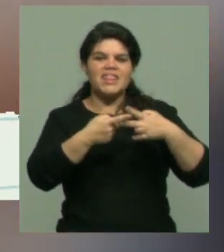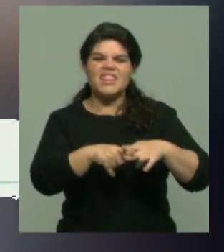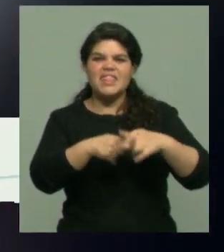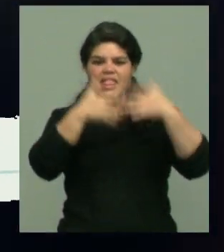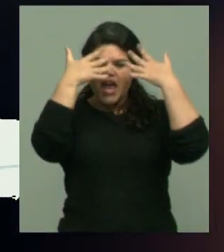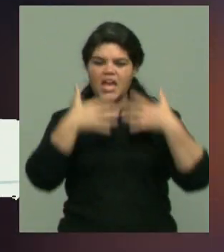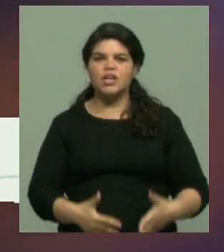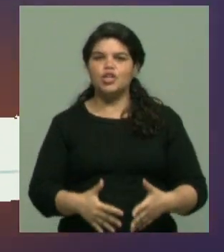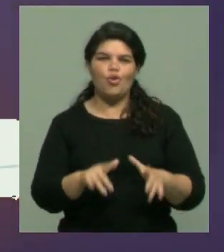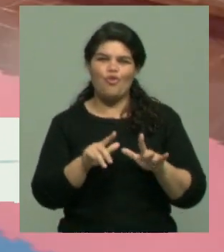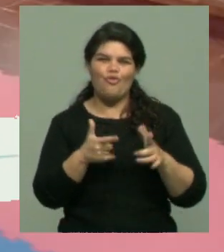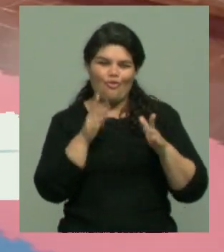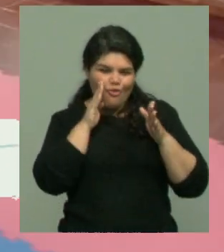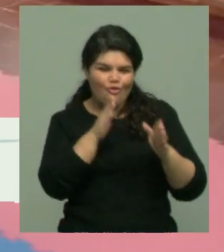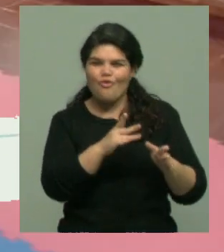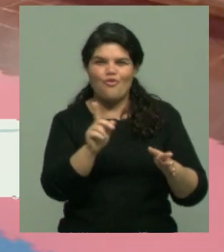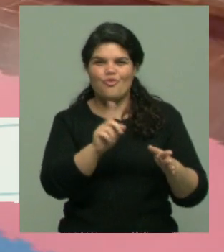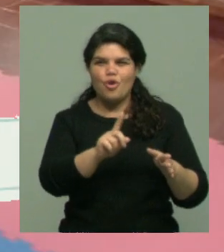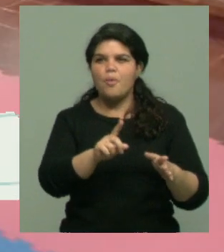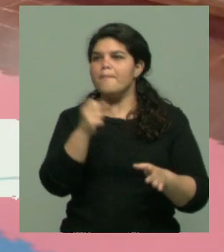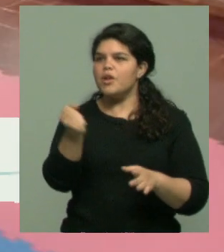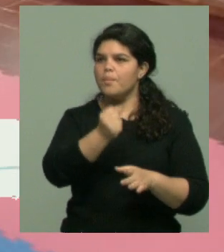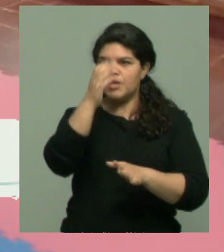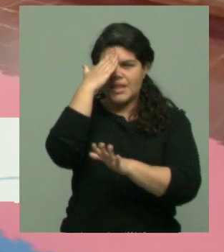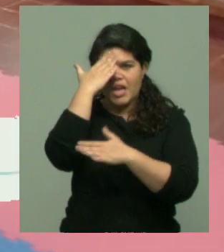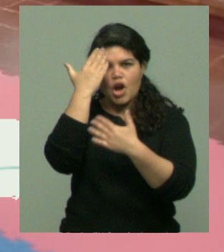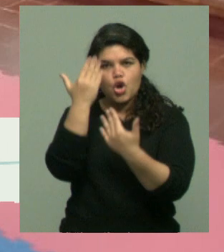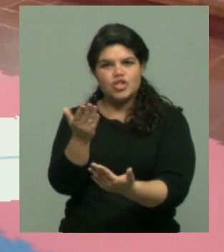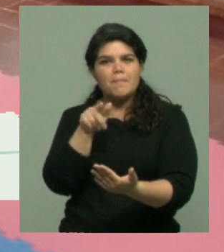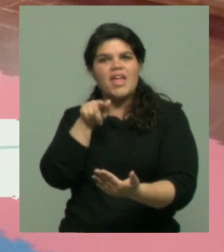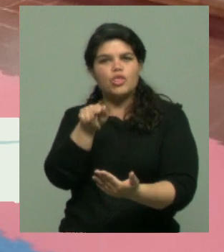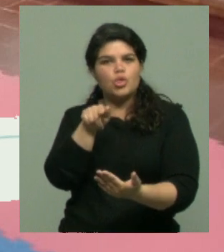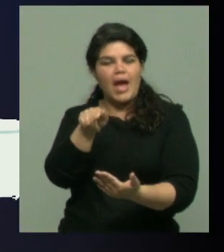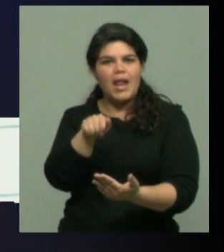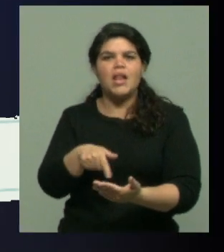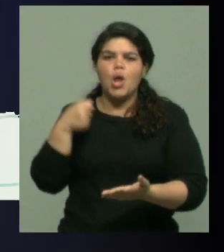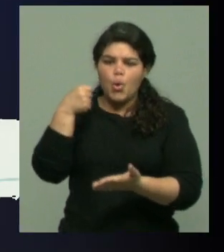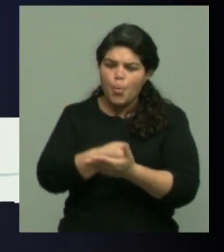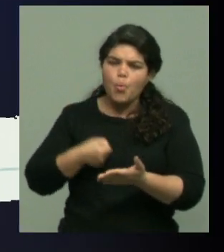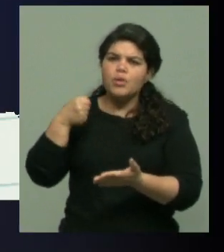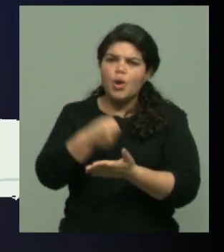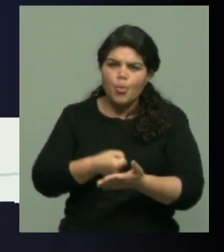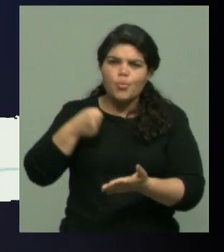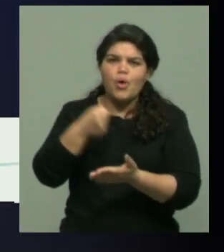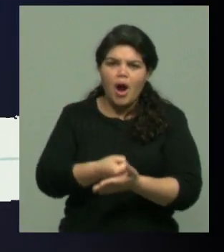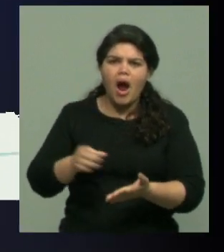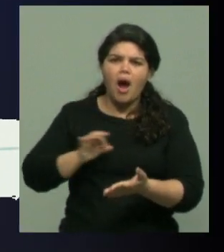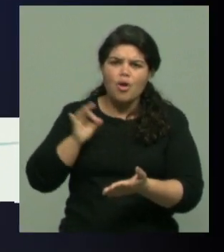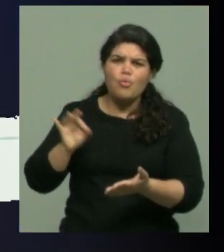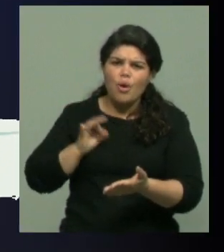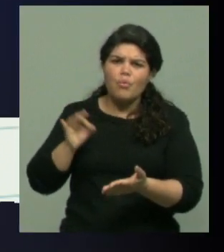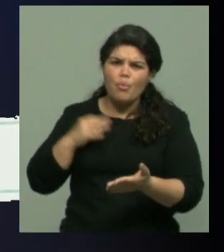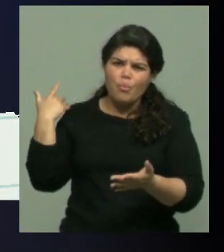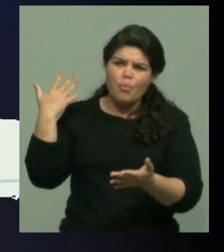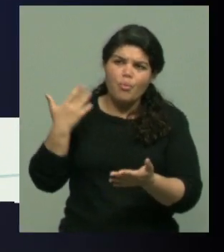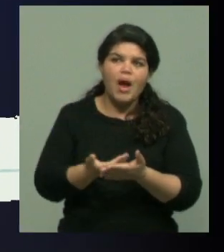sí, lo importante ha sido ese reconocimiento, esa perseverancia que he tenido durante tantos años. ¿Cuántos años tiene Fernando?